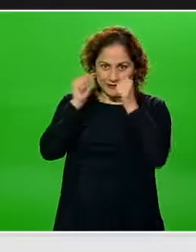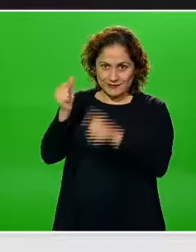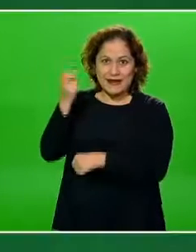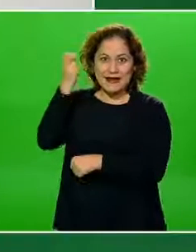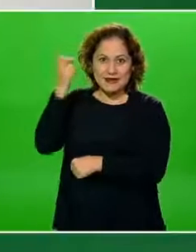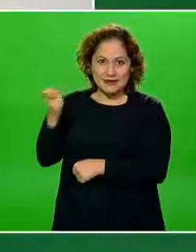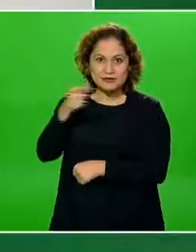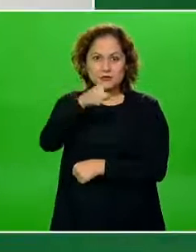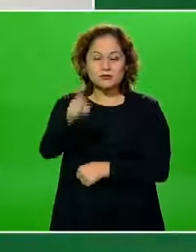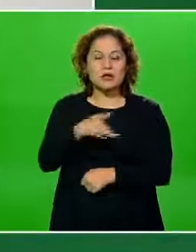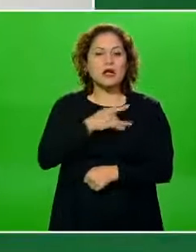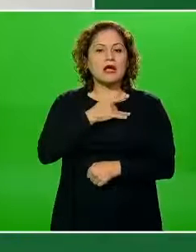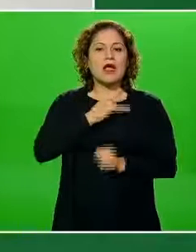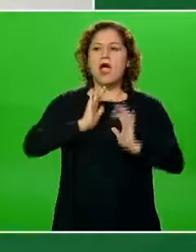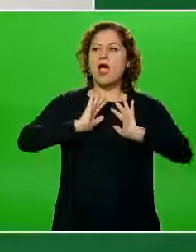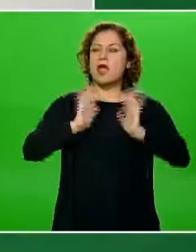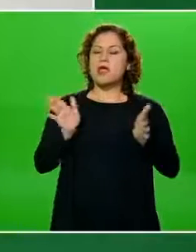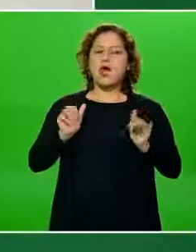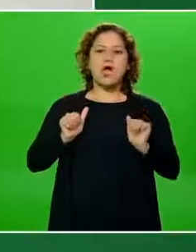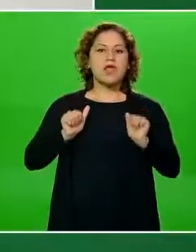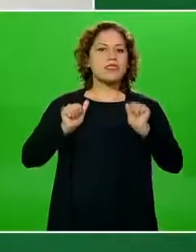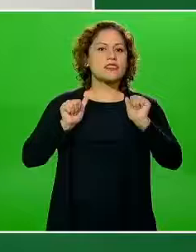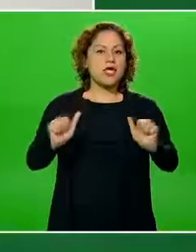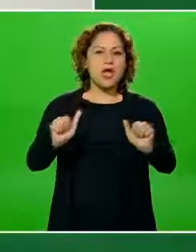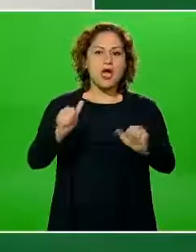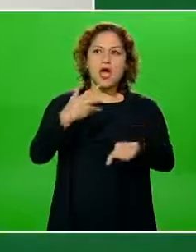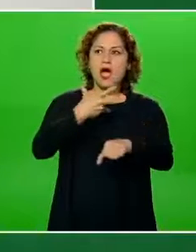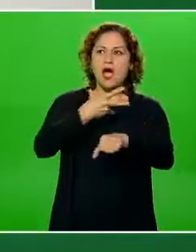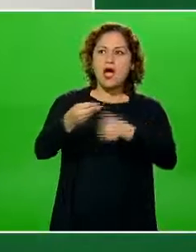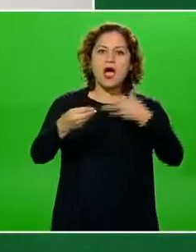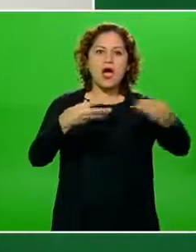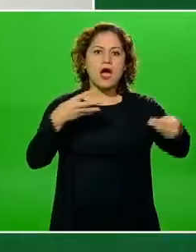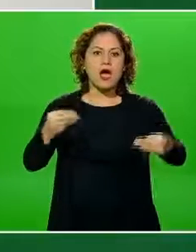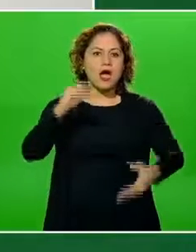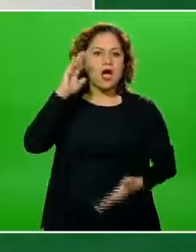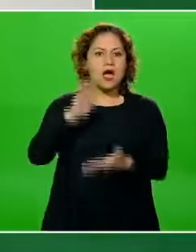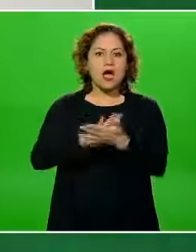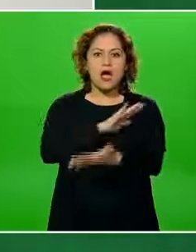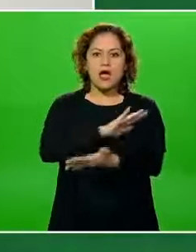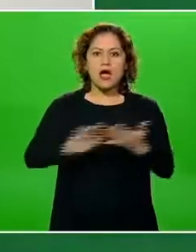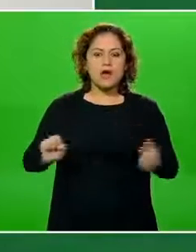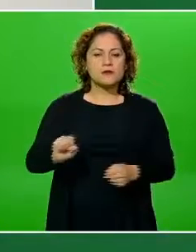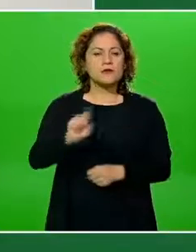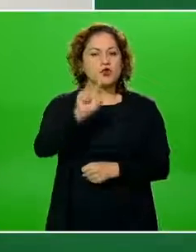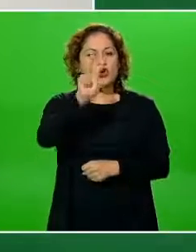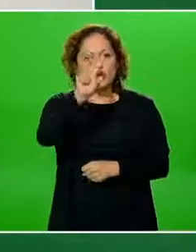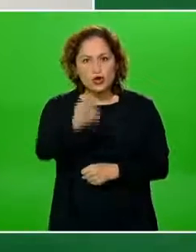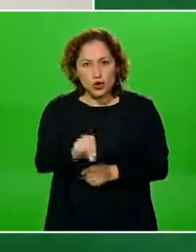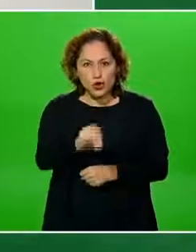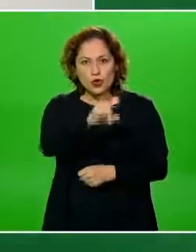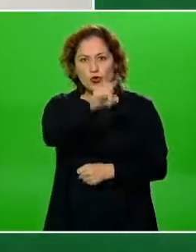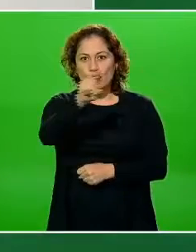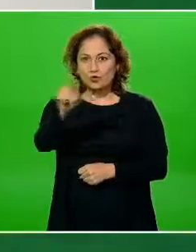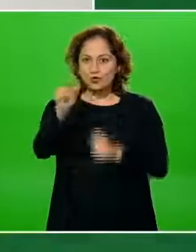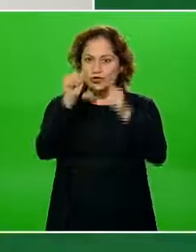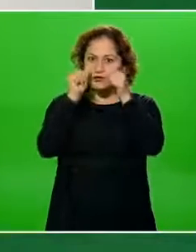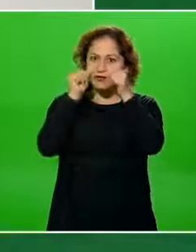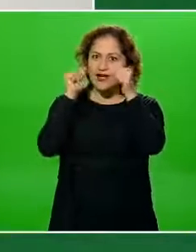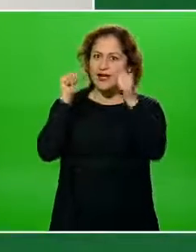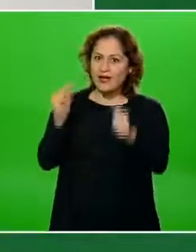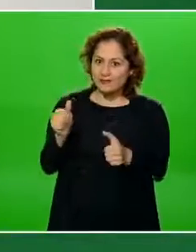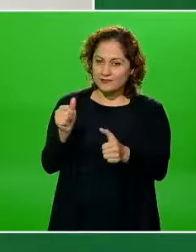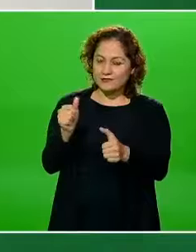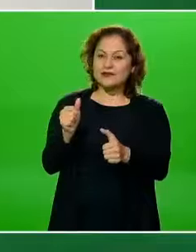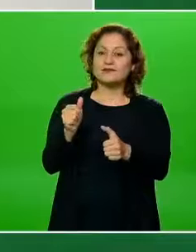quiere decir que ya no hay pandemia, que ya se acabó la epidemia. Esto no es así. Recuerden que